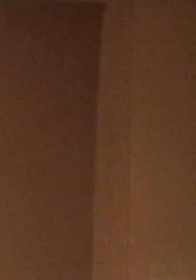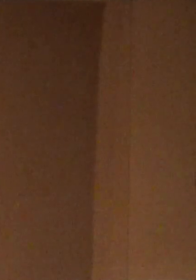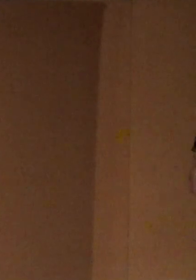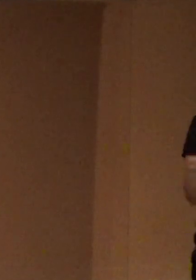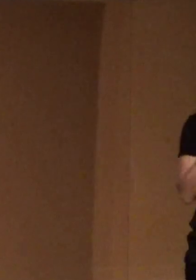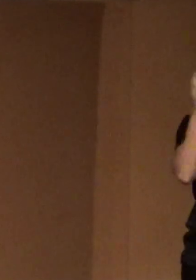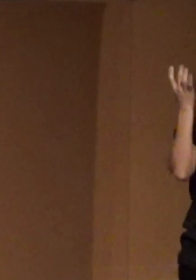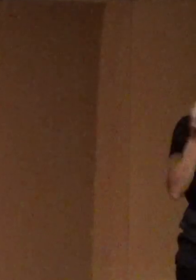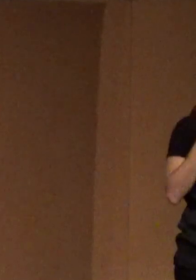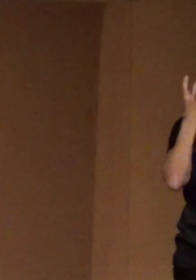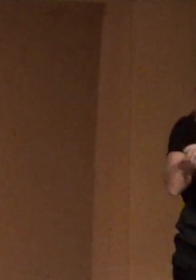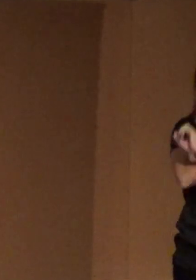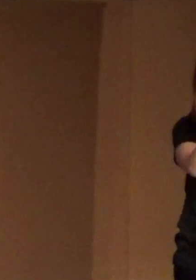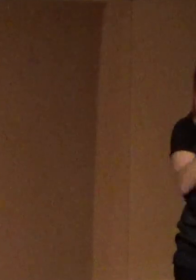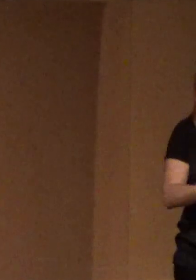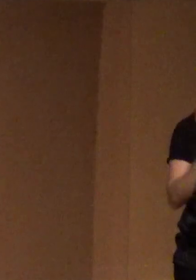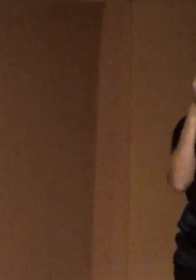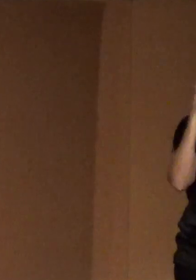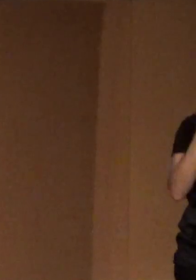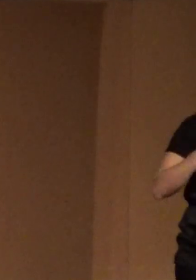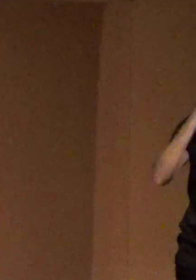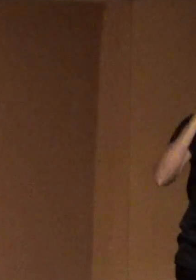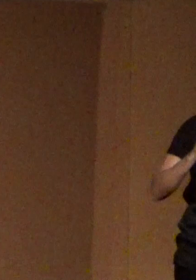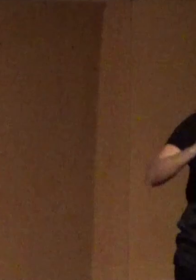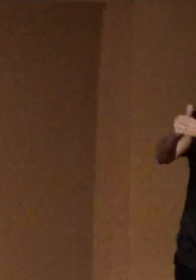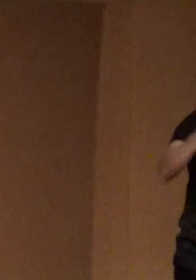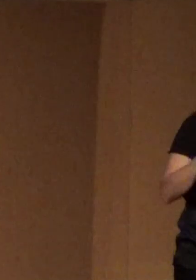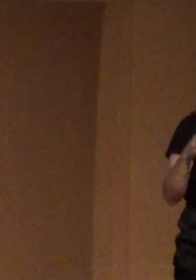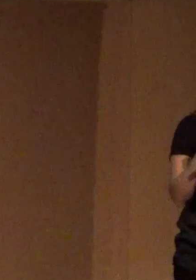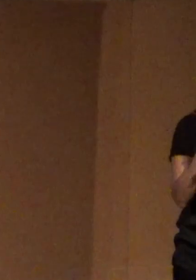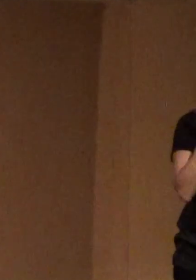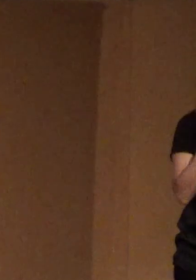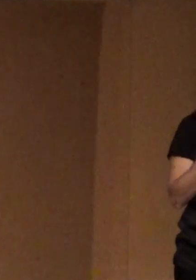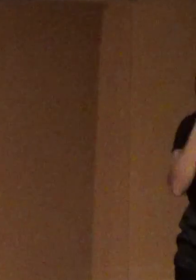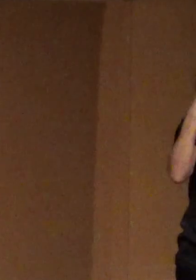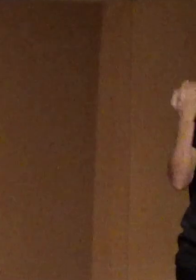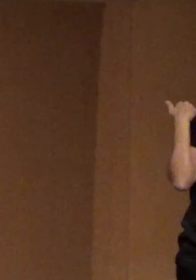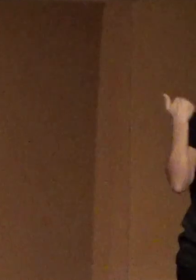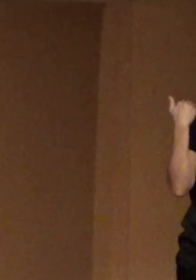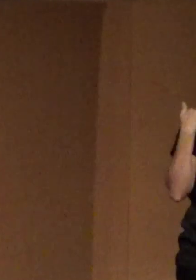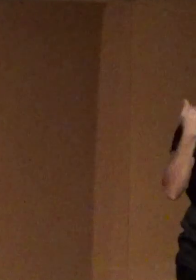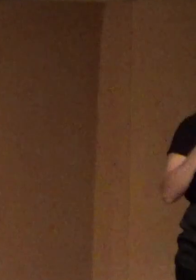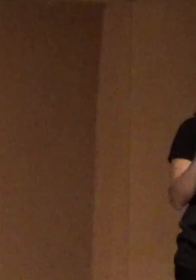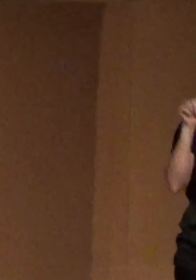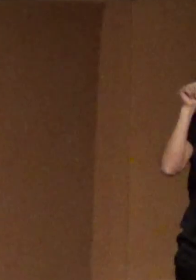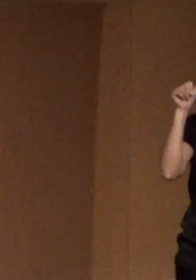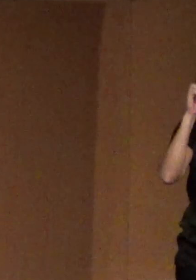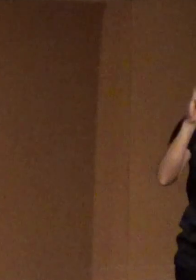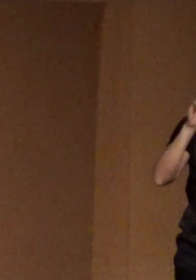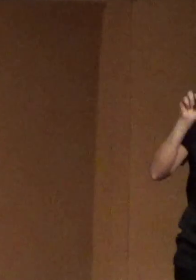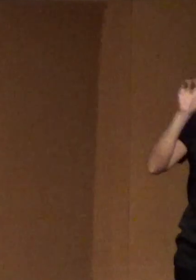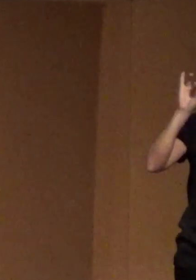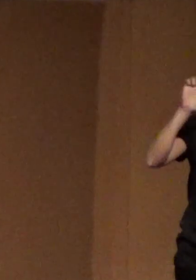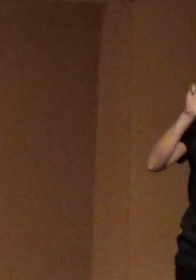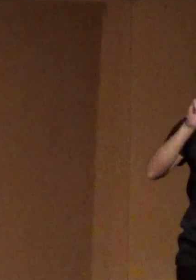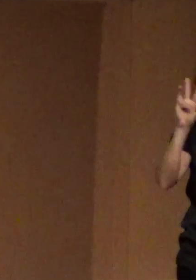que diagnosticábamos todo clínicamente. Yo me acuerdo que el Prader-Willi, el Angelman, el Williams, todas esas